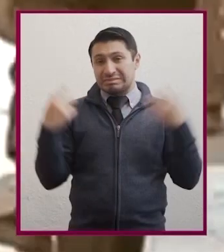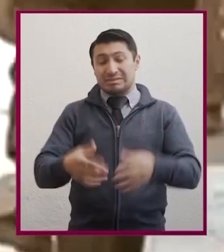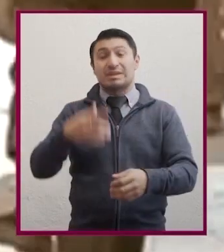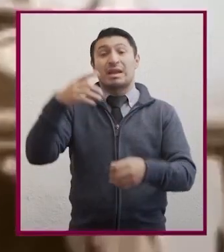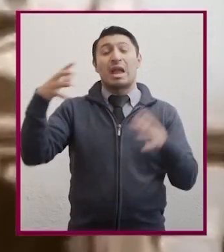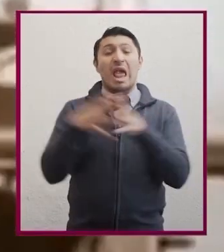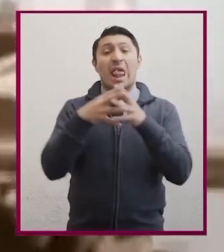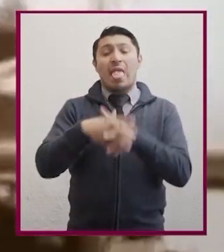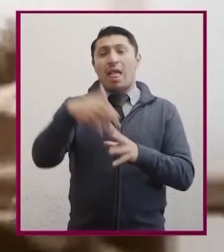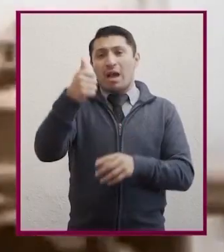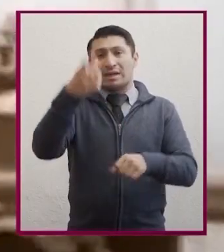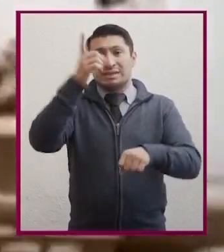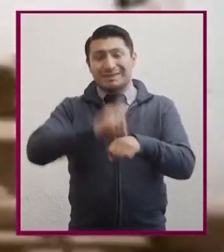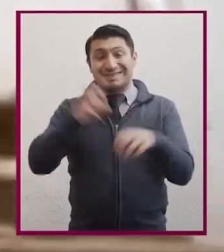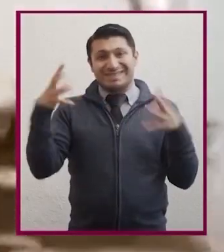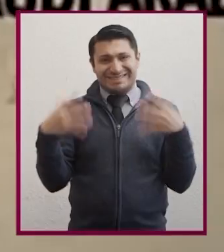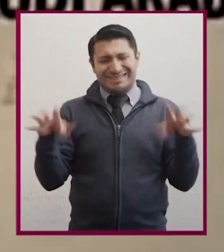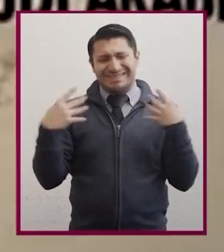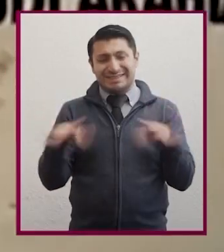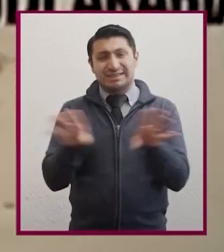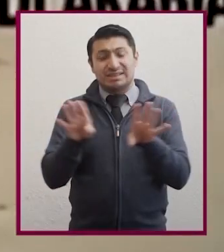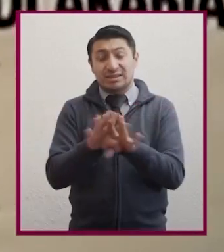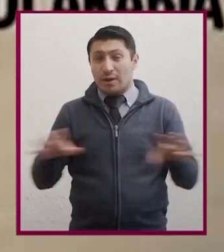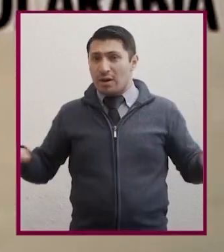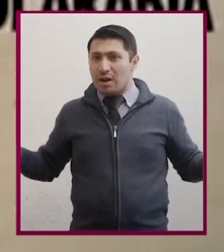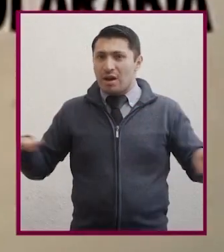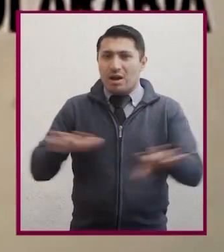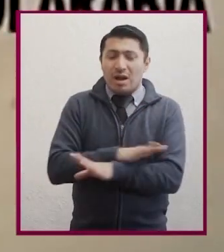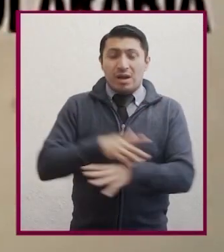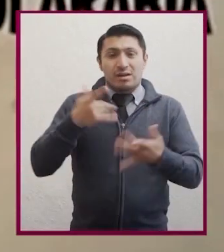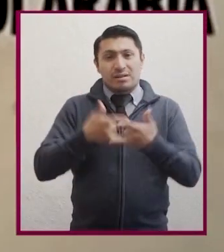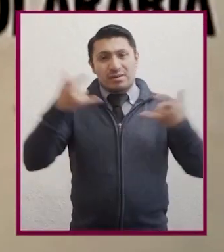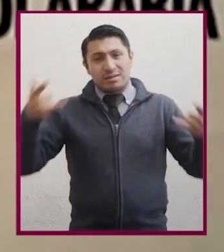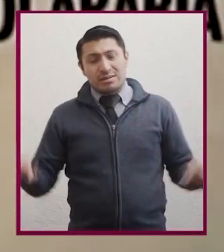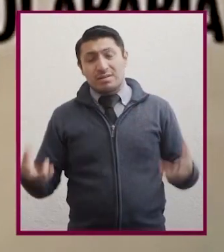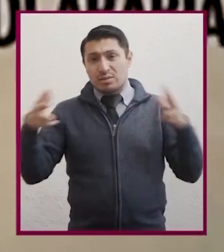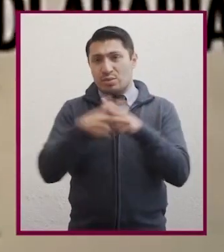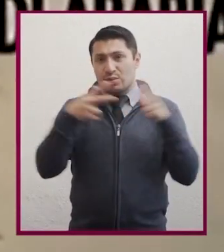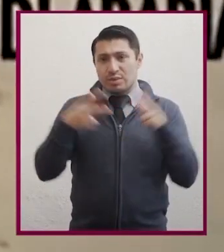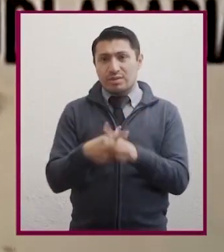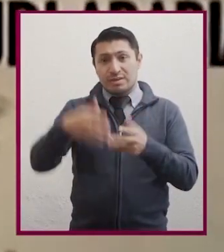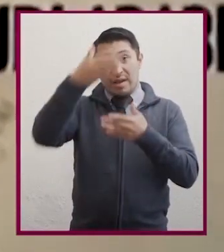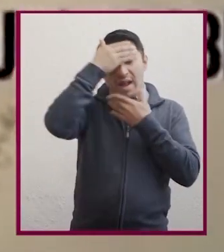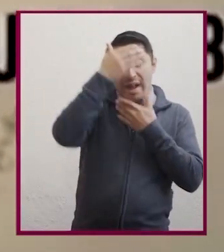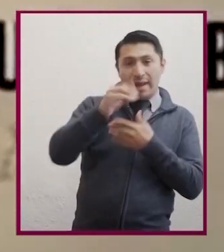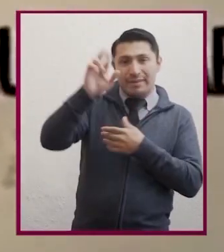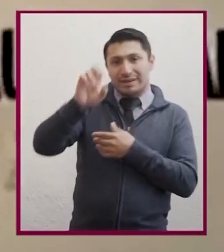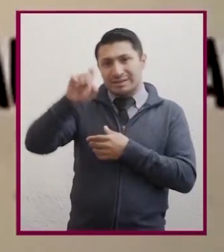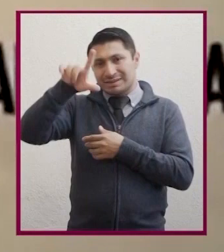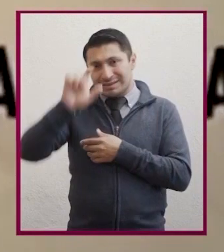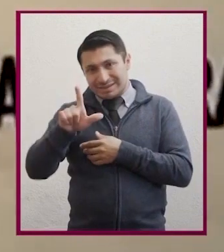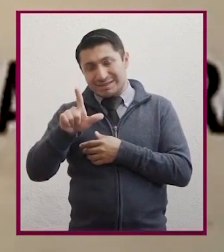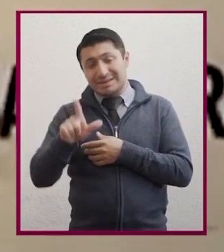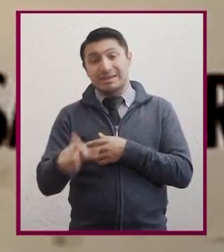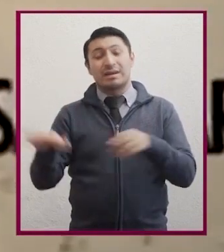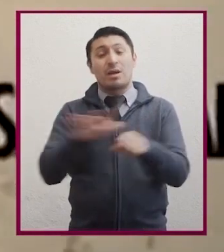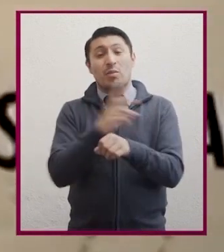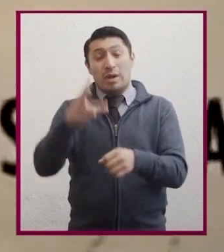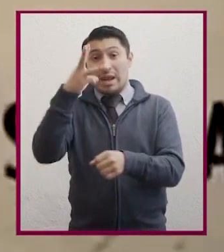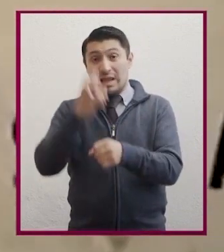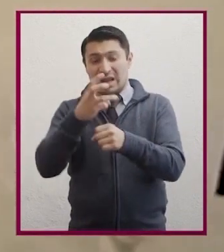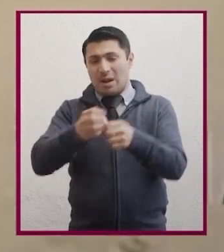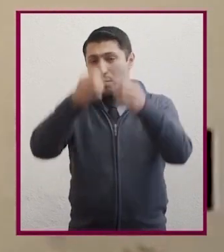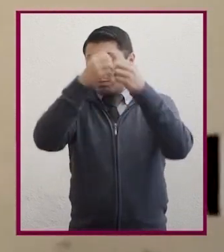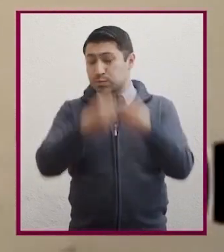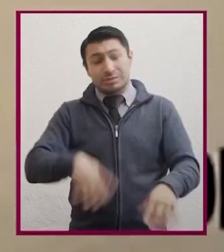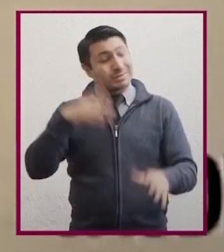los 6 días. Este acontecimiento marcó una modificación en la historia del conflicto entre árabes e israelíes, porque fue la tercera